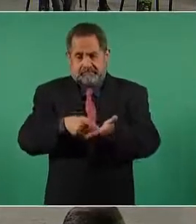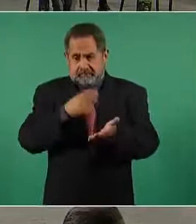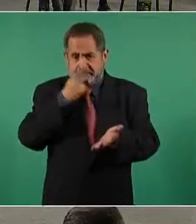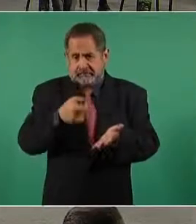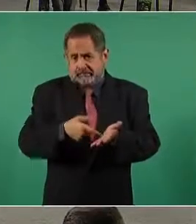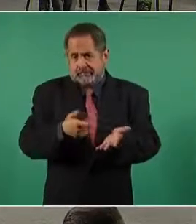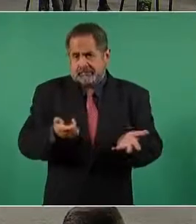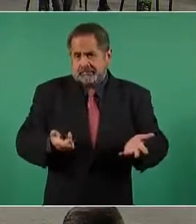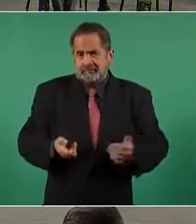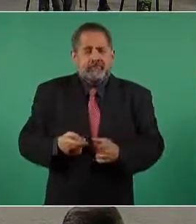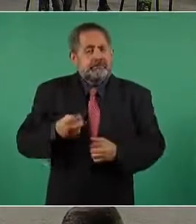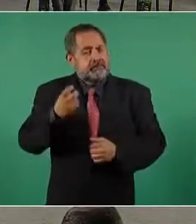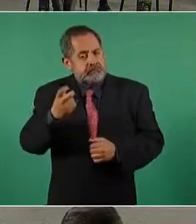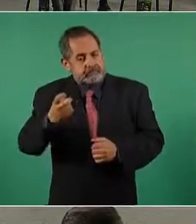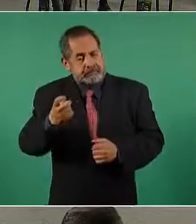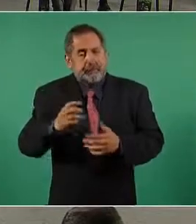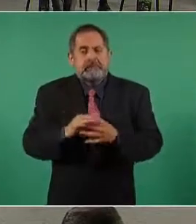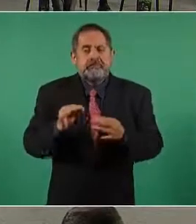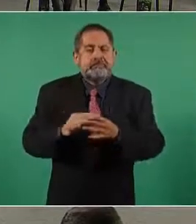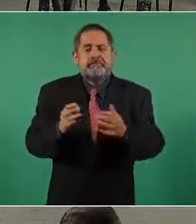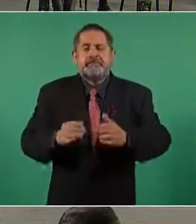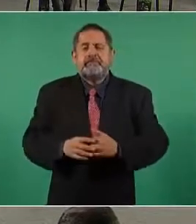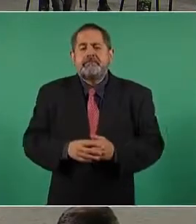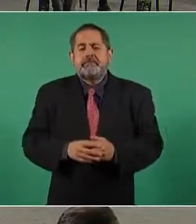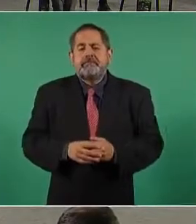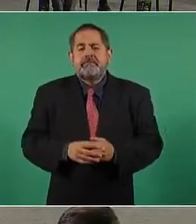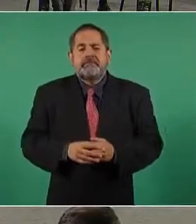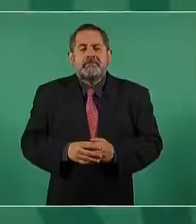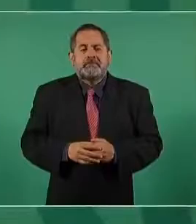Pero esto mismo